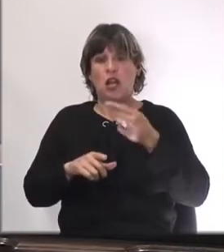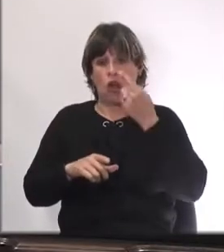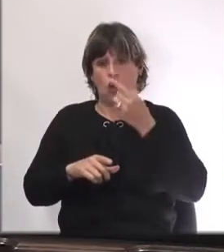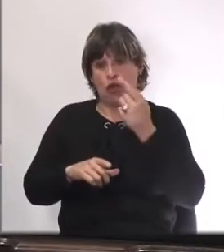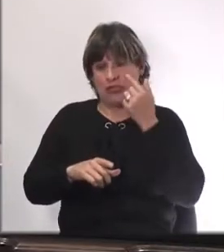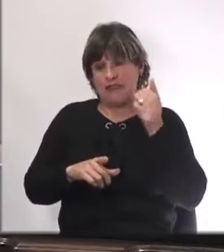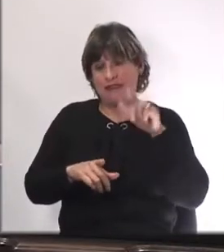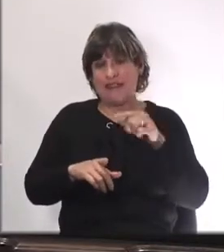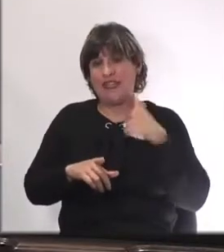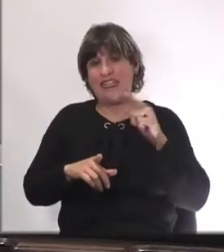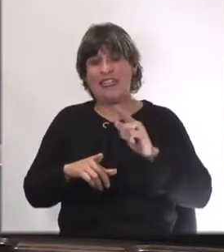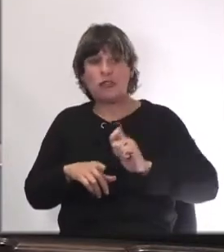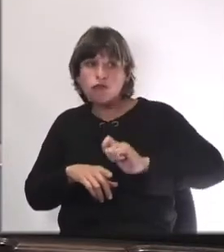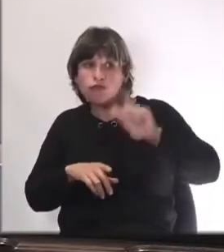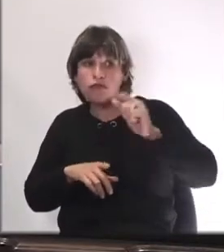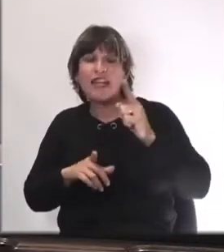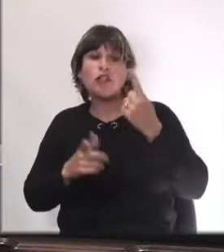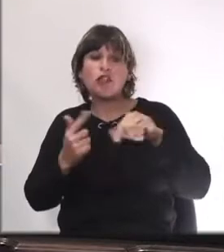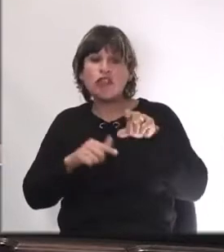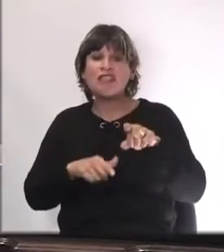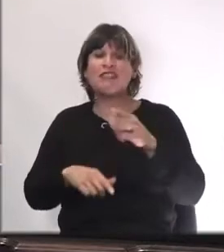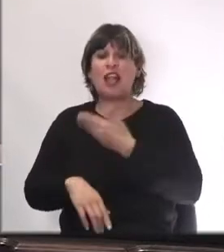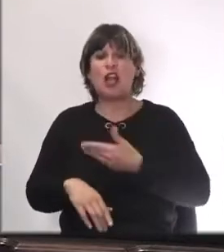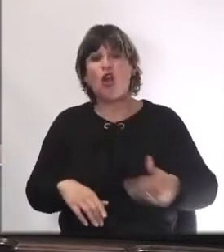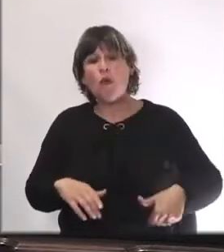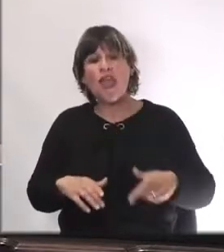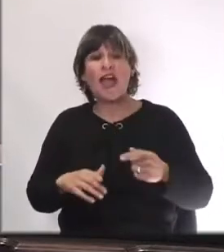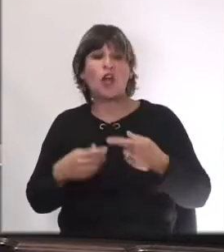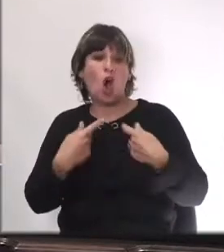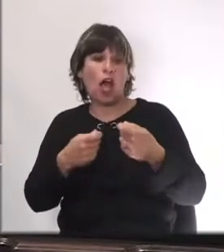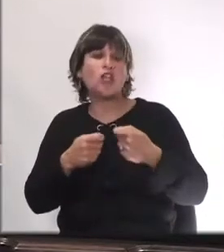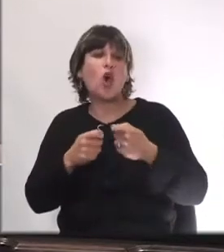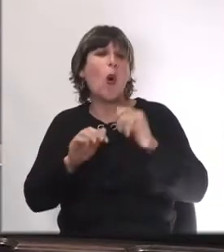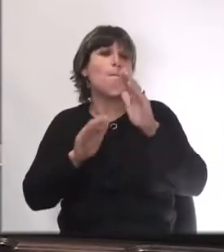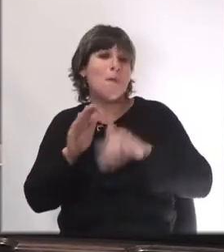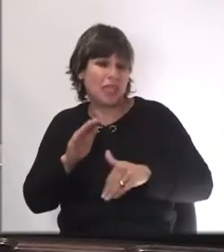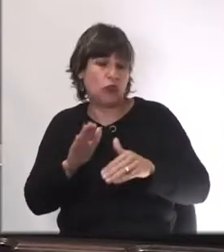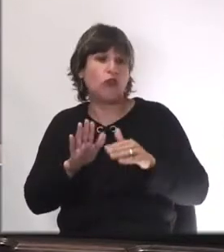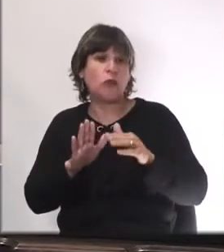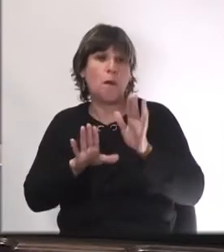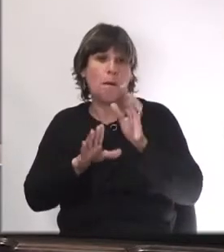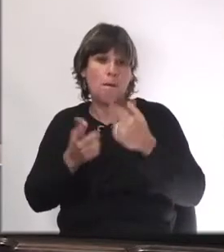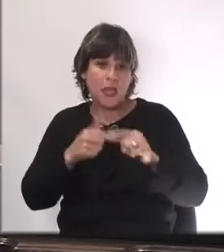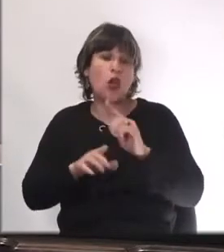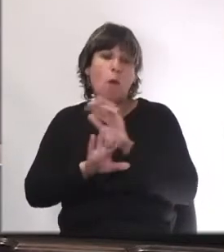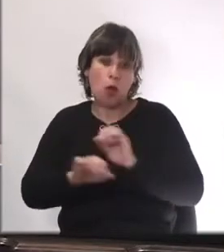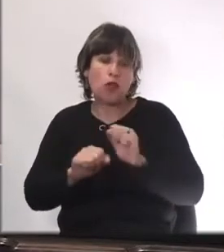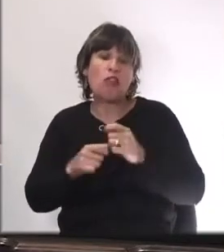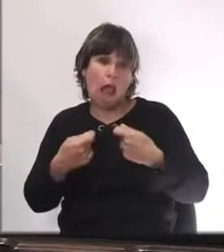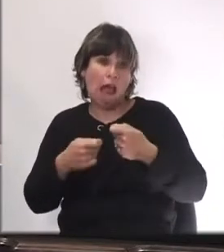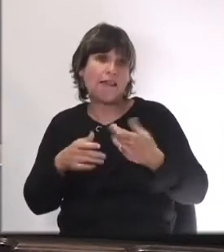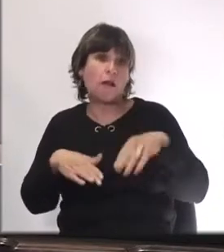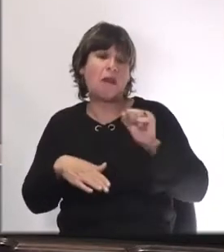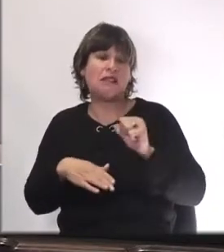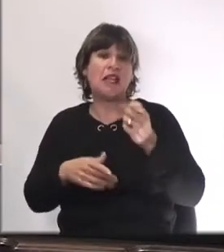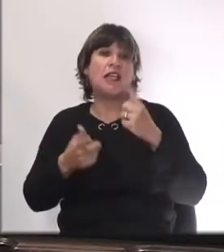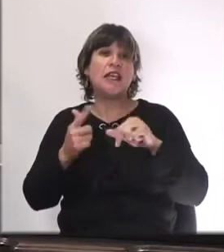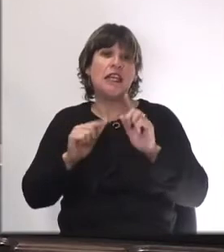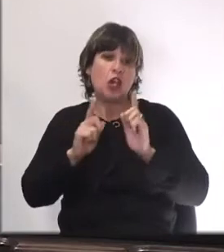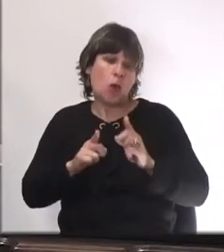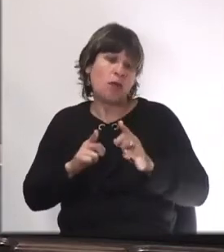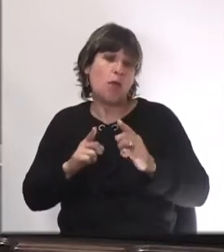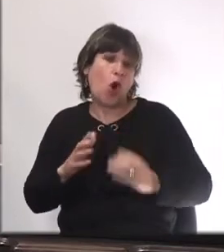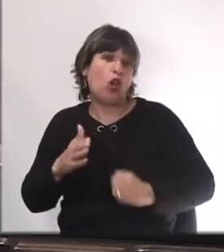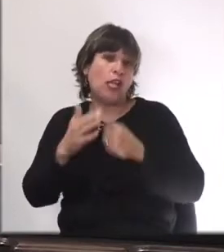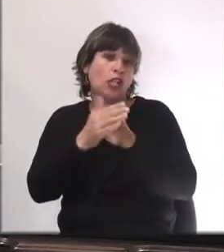esa medida el gobierno gastó menos de lo que podía haber gastado. Y lo mismo con el tope endeudamiento. O sea, el